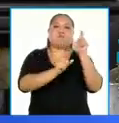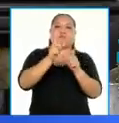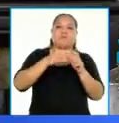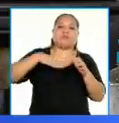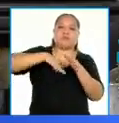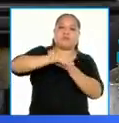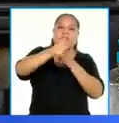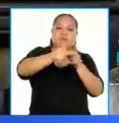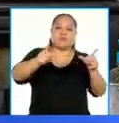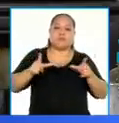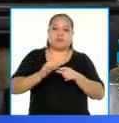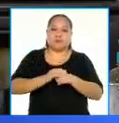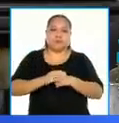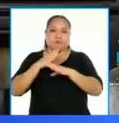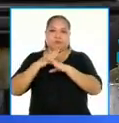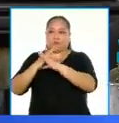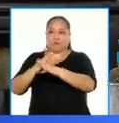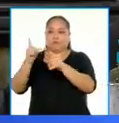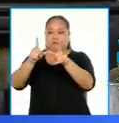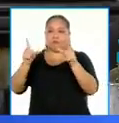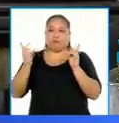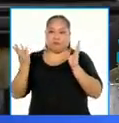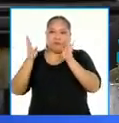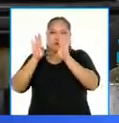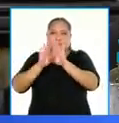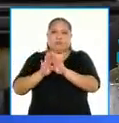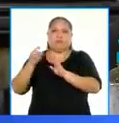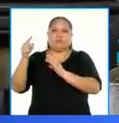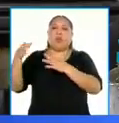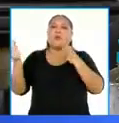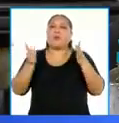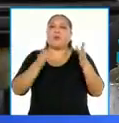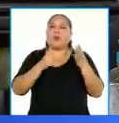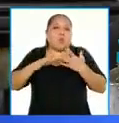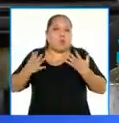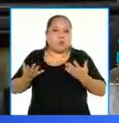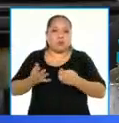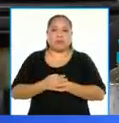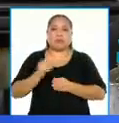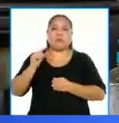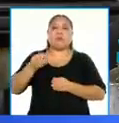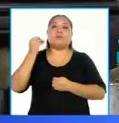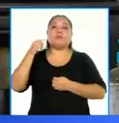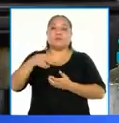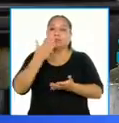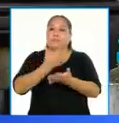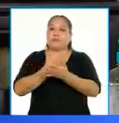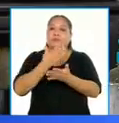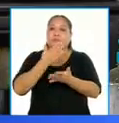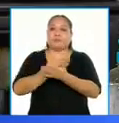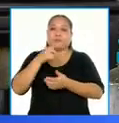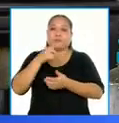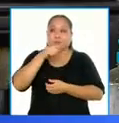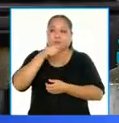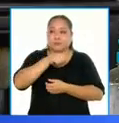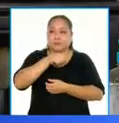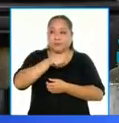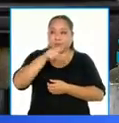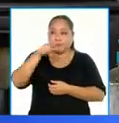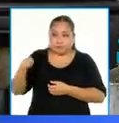personas, evitar espacios cerrados donde no hay ventilación, porque está demostrado que esos son